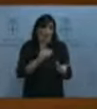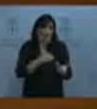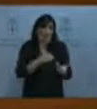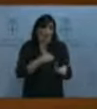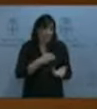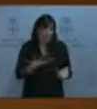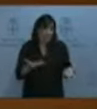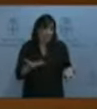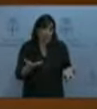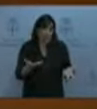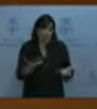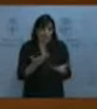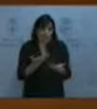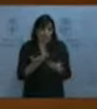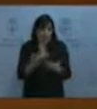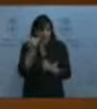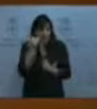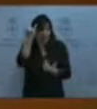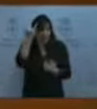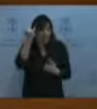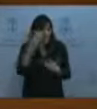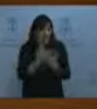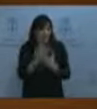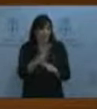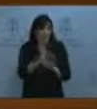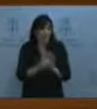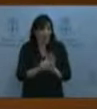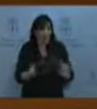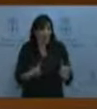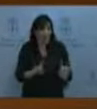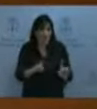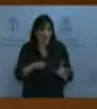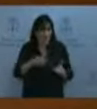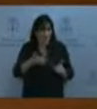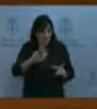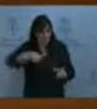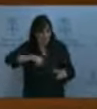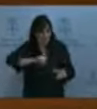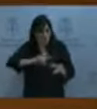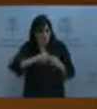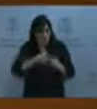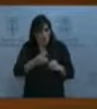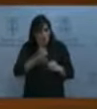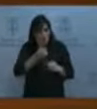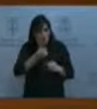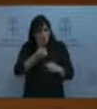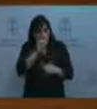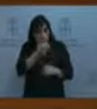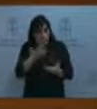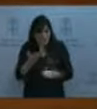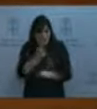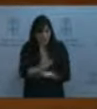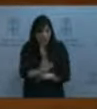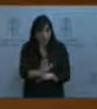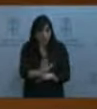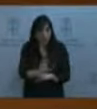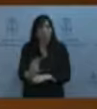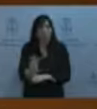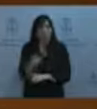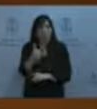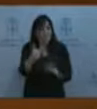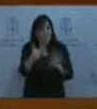iniciativa, que fue, como le digo, promovida por el PSOE, se aprobó el 14 de febrero, como le decía,